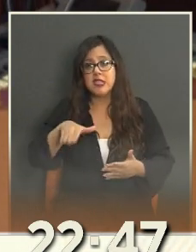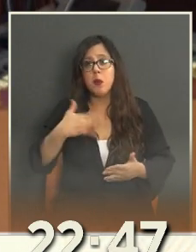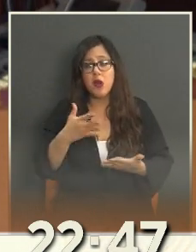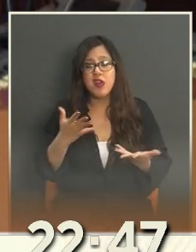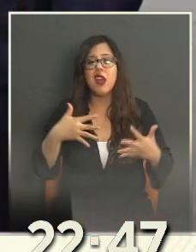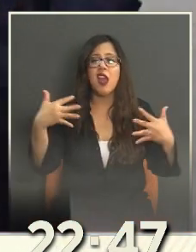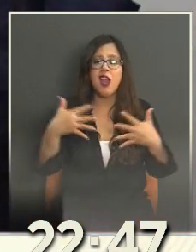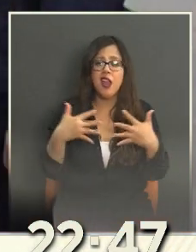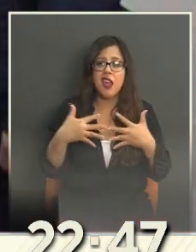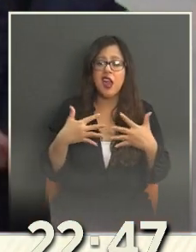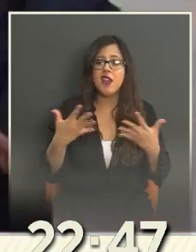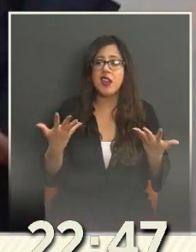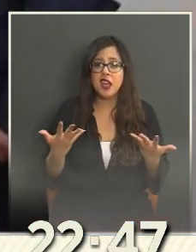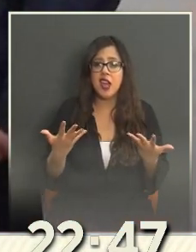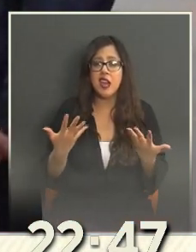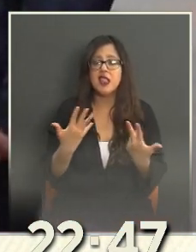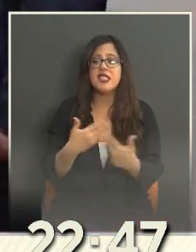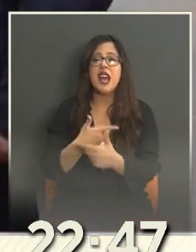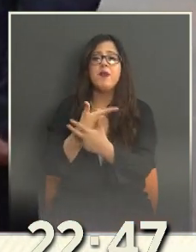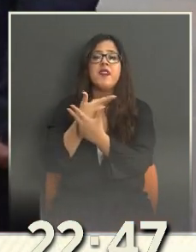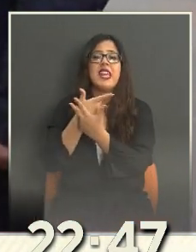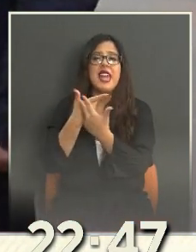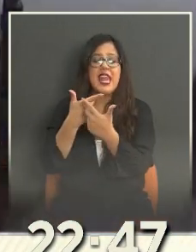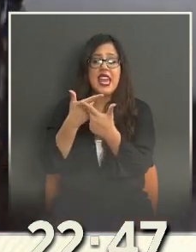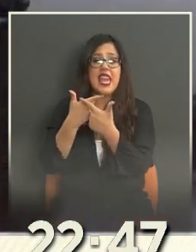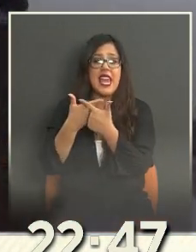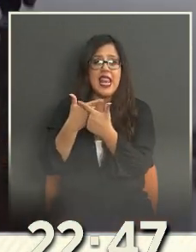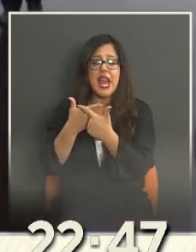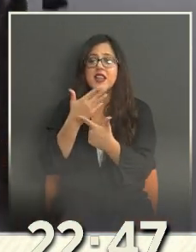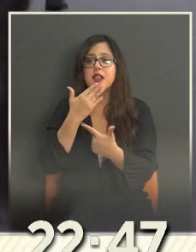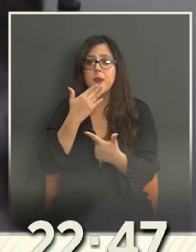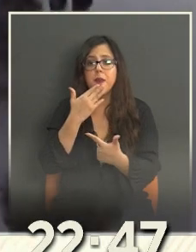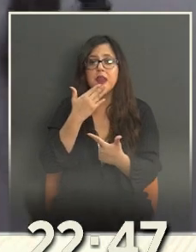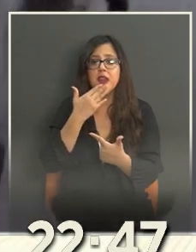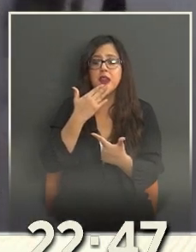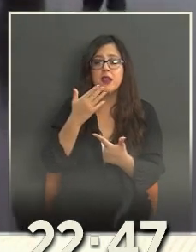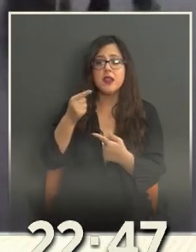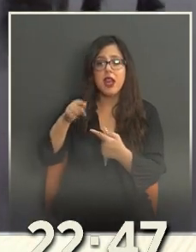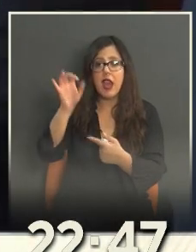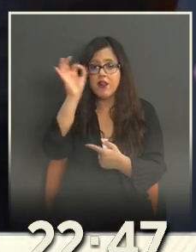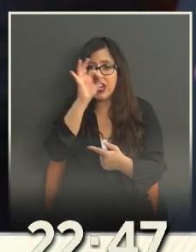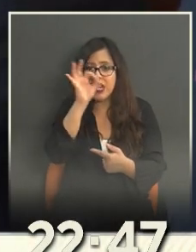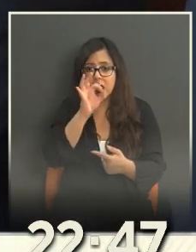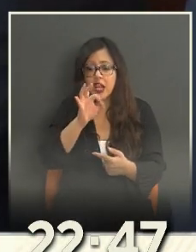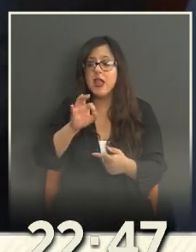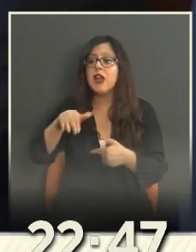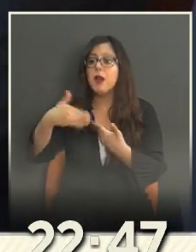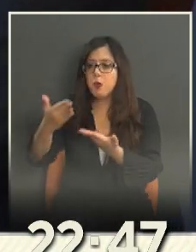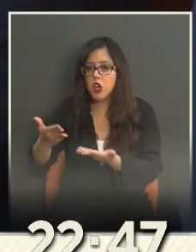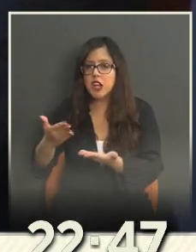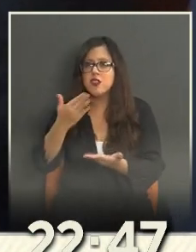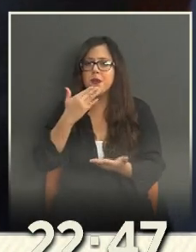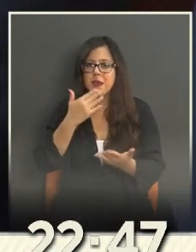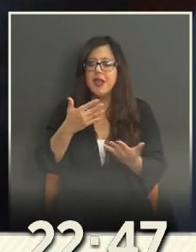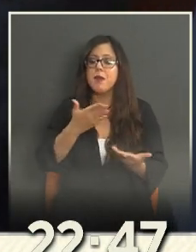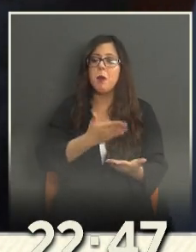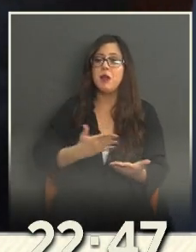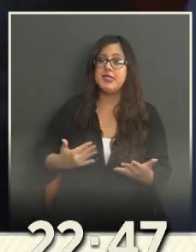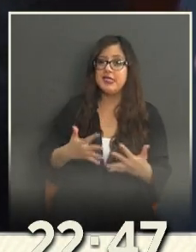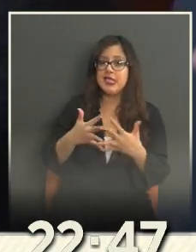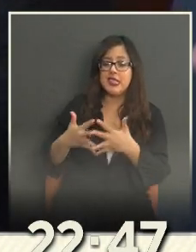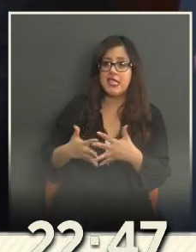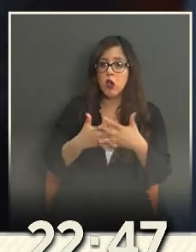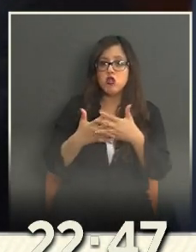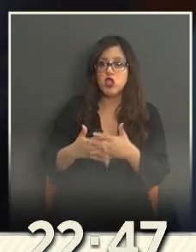renuentes todos ellos a vuelven a involucrarse en un conflicto bélico a una guerra por eso vai de nacido tan claro al decir que